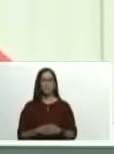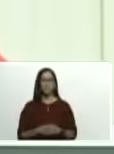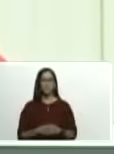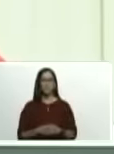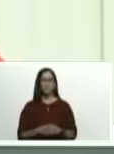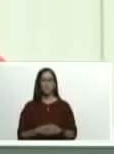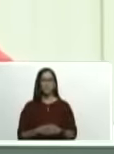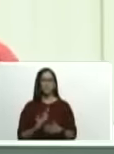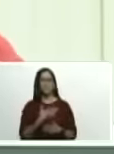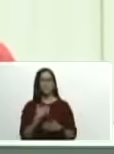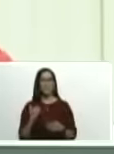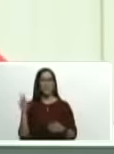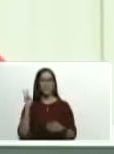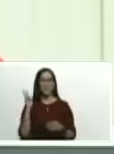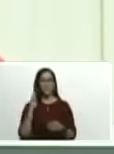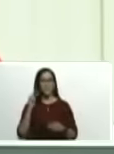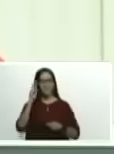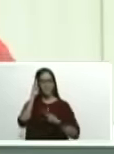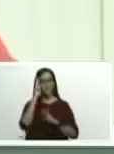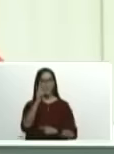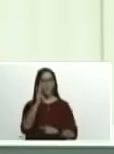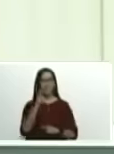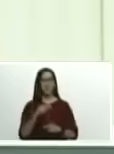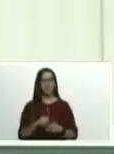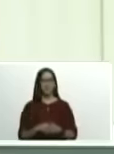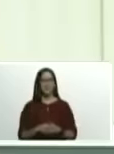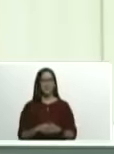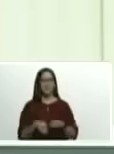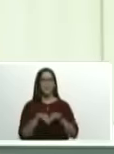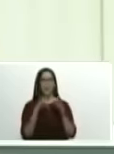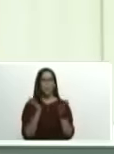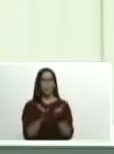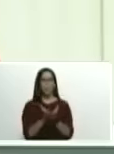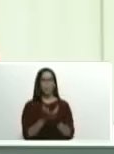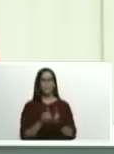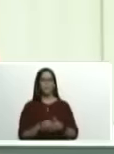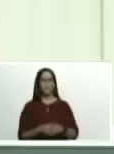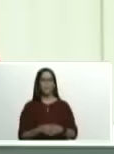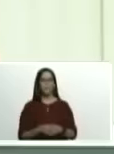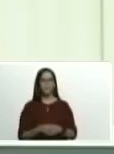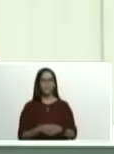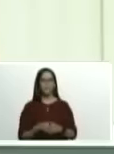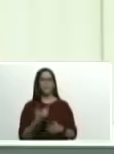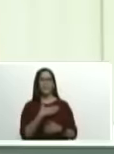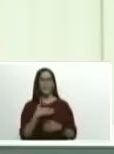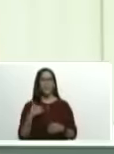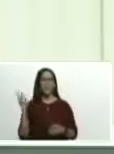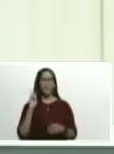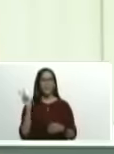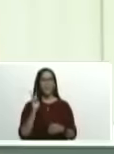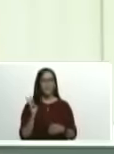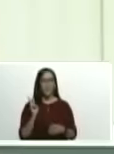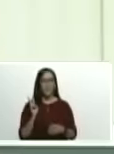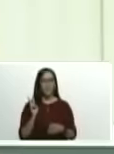si queremos que a Venezuela se le respete en el mundo, si queremos que a